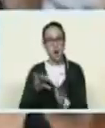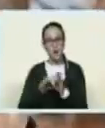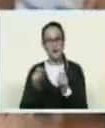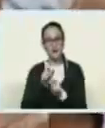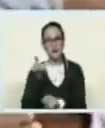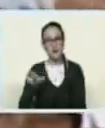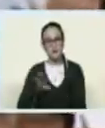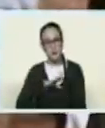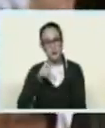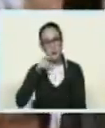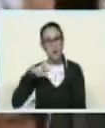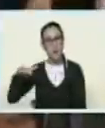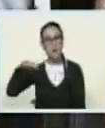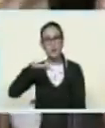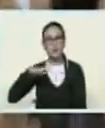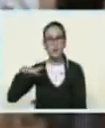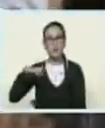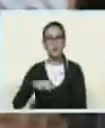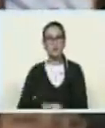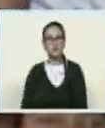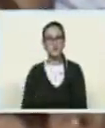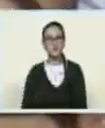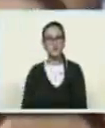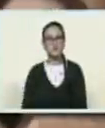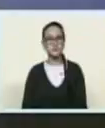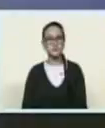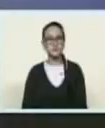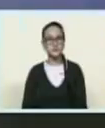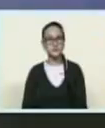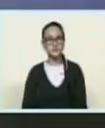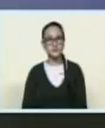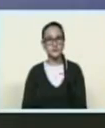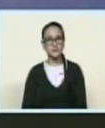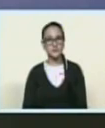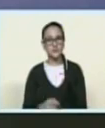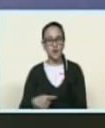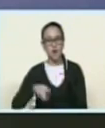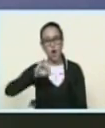constituyentes del pueblo, a José Ramón Martínez,